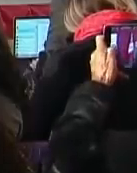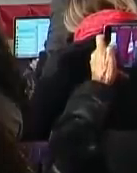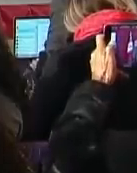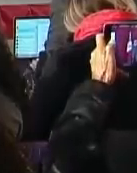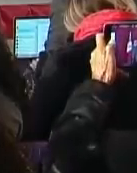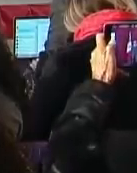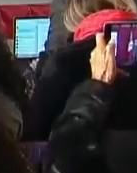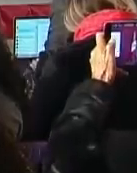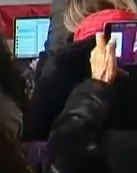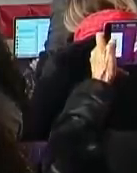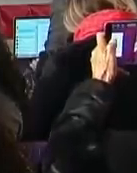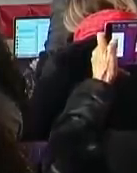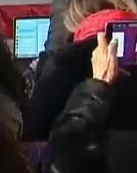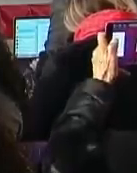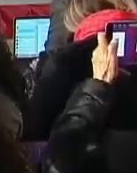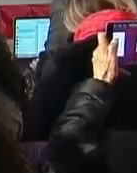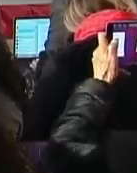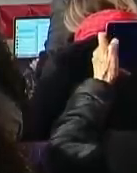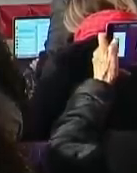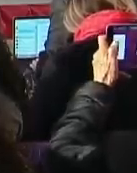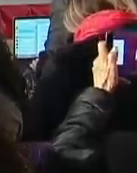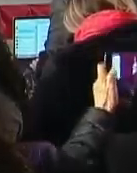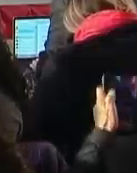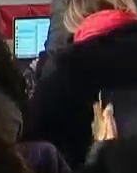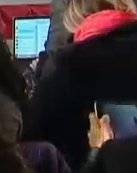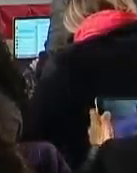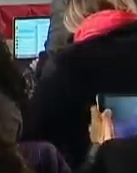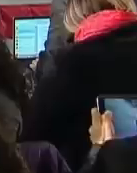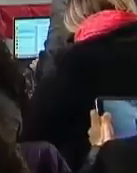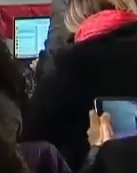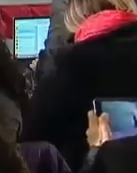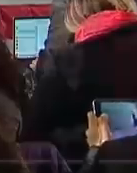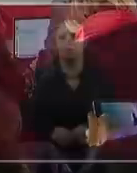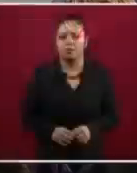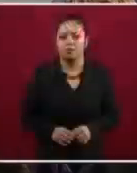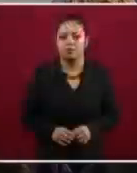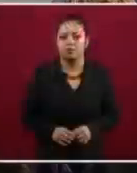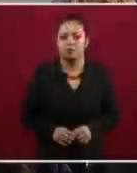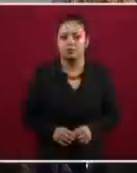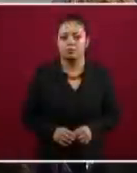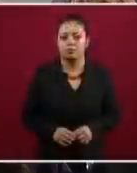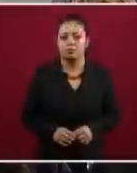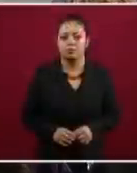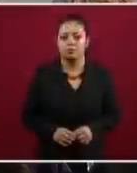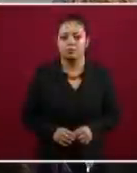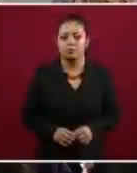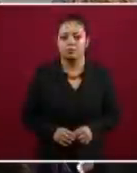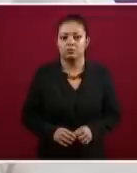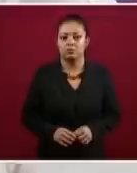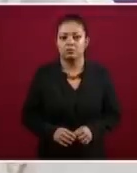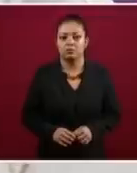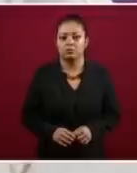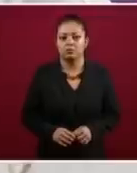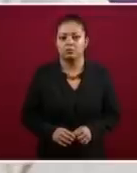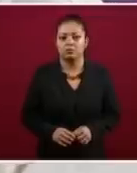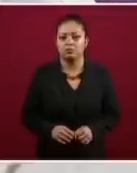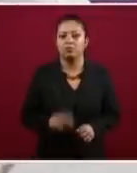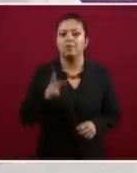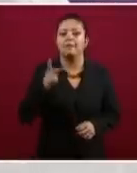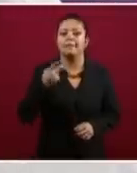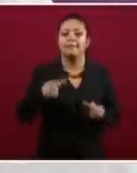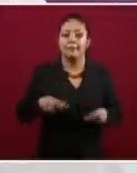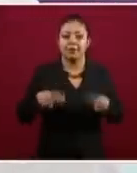pues se definirán mecanismos de seguimiento que serán definidos por las propias